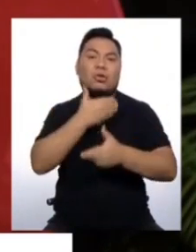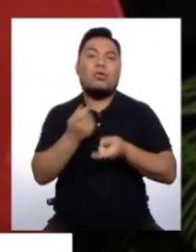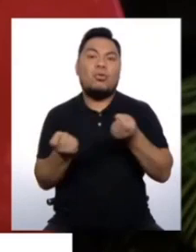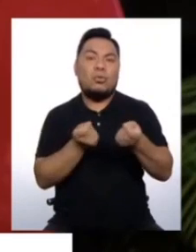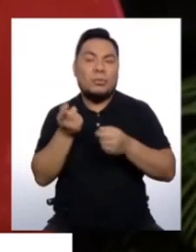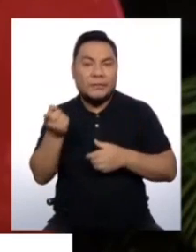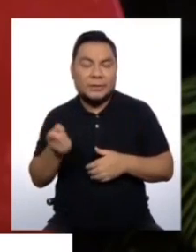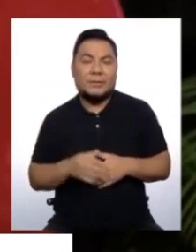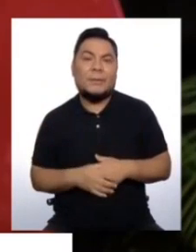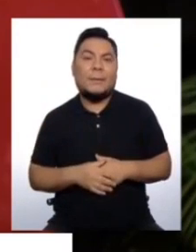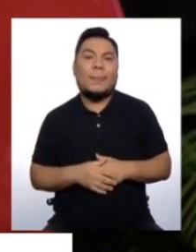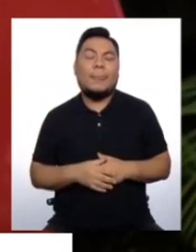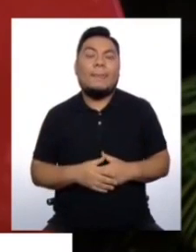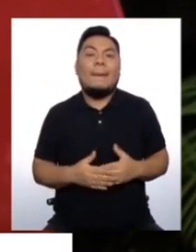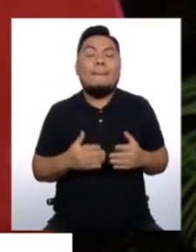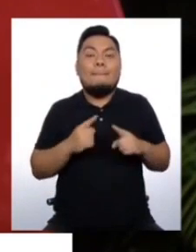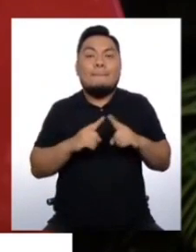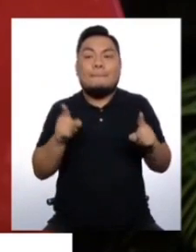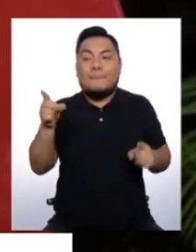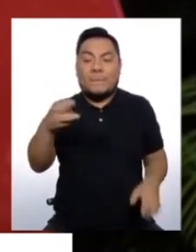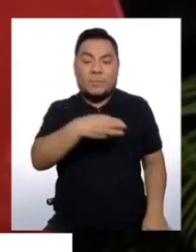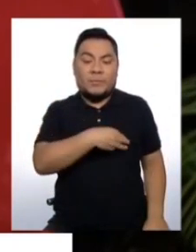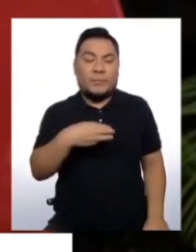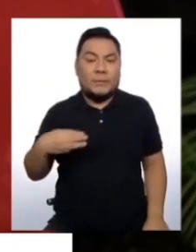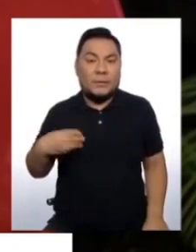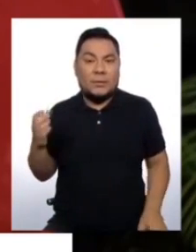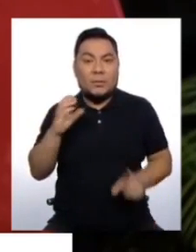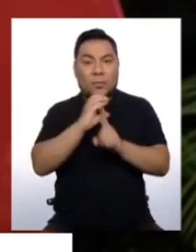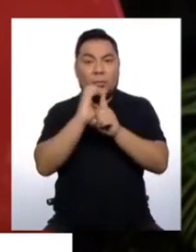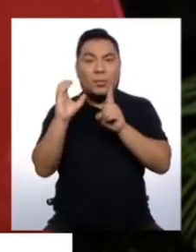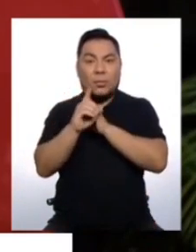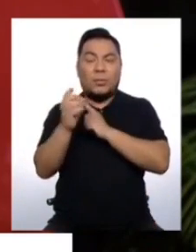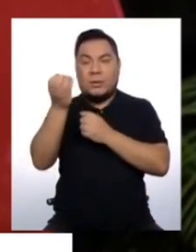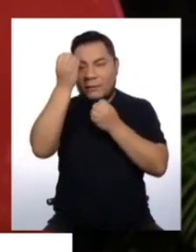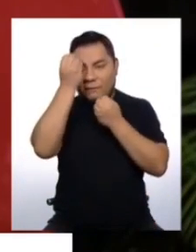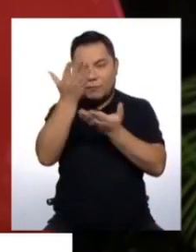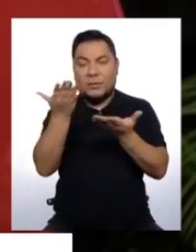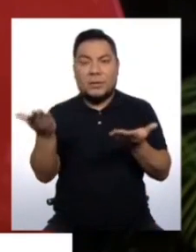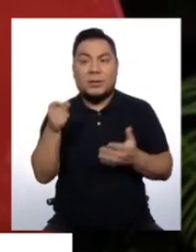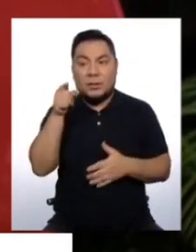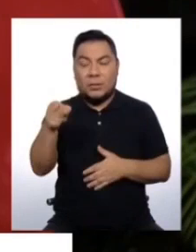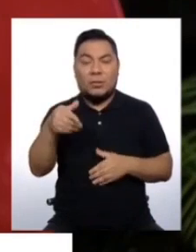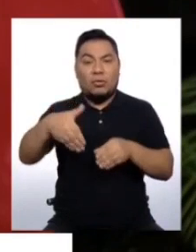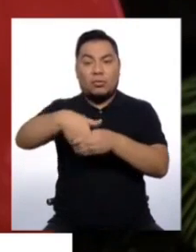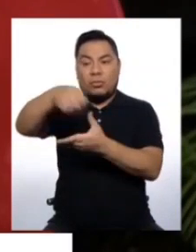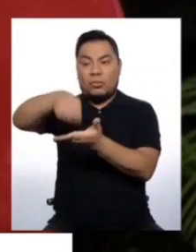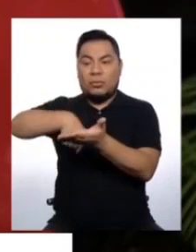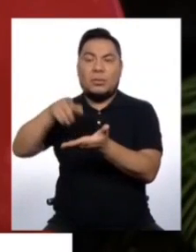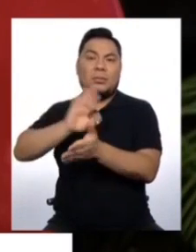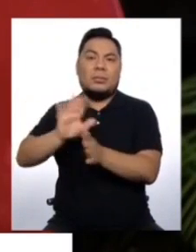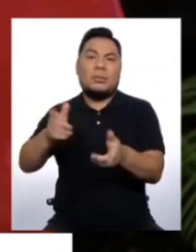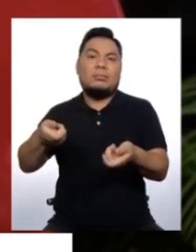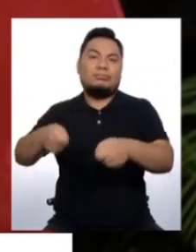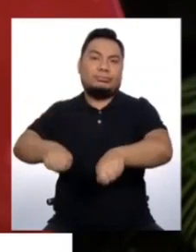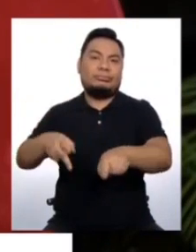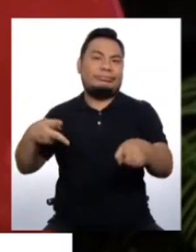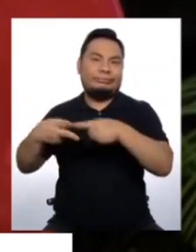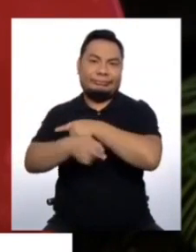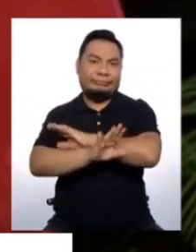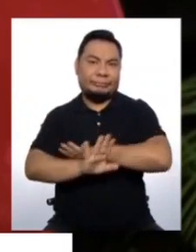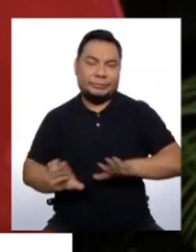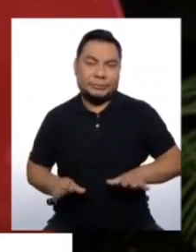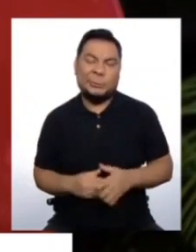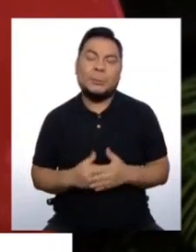gobierno. Sin embargo, la ministra de Cultura informó que su contrato ha sido dejado sin efecto.